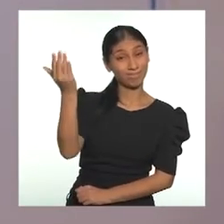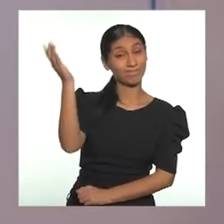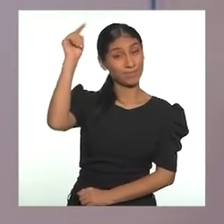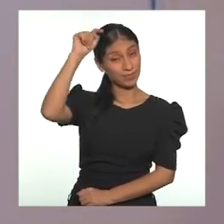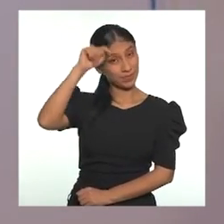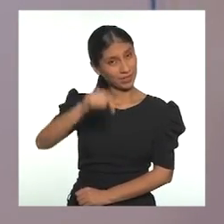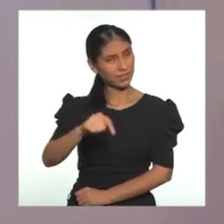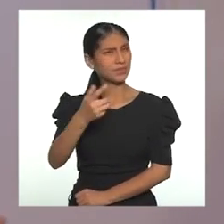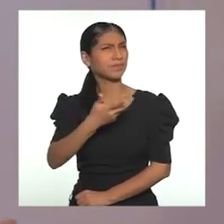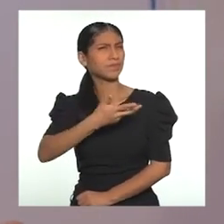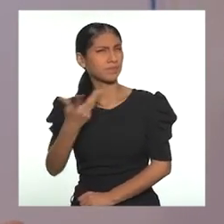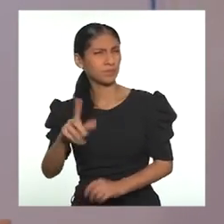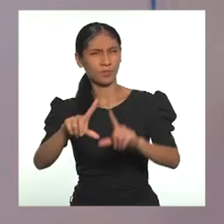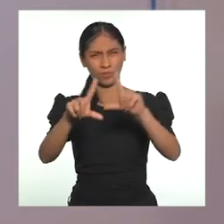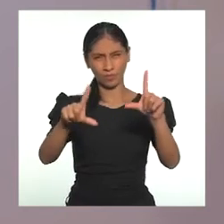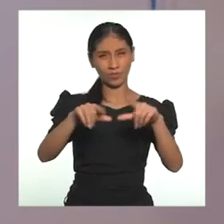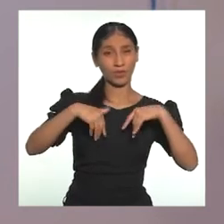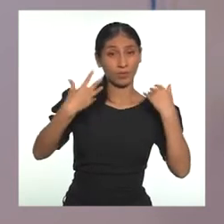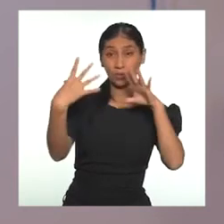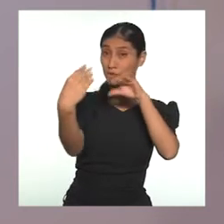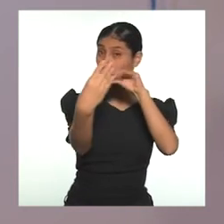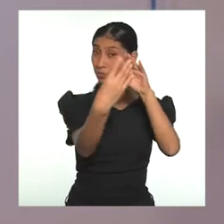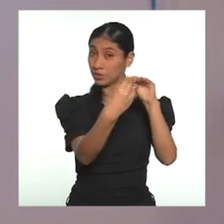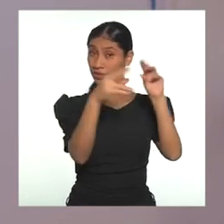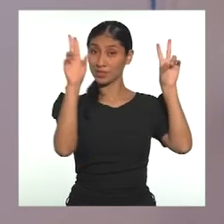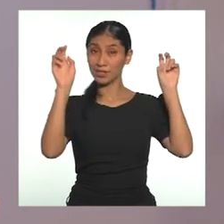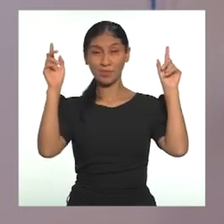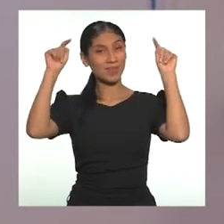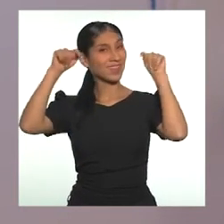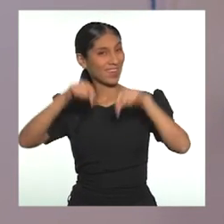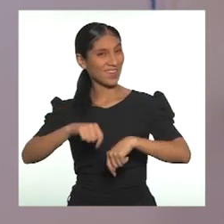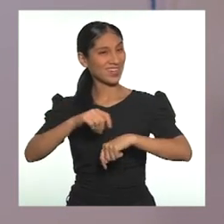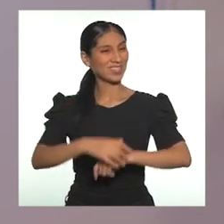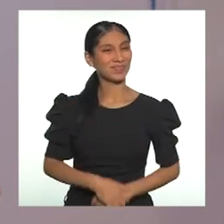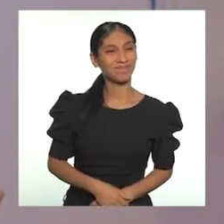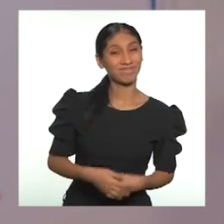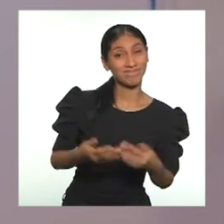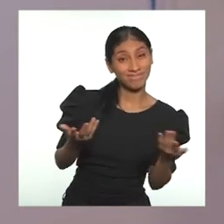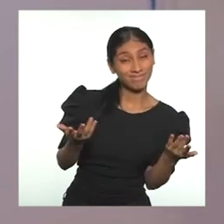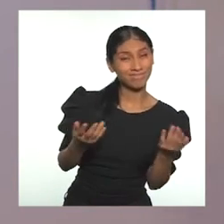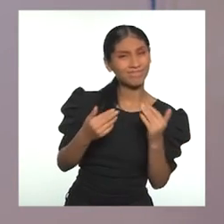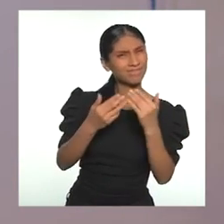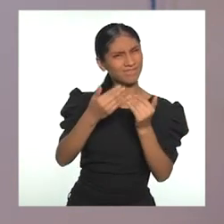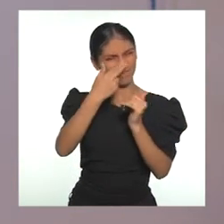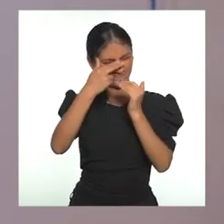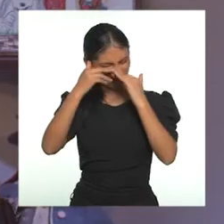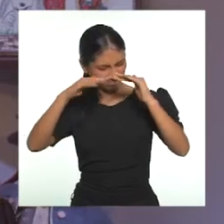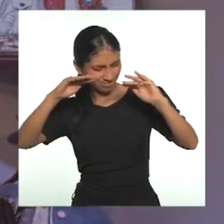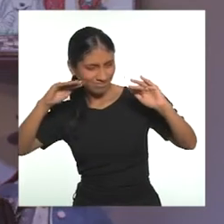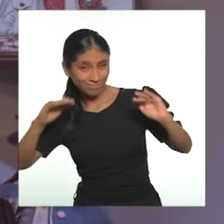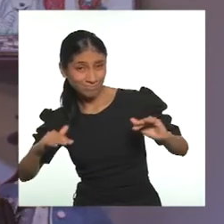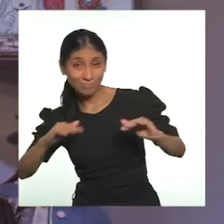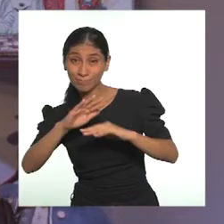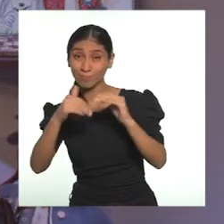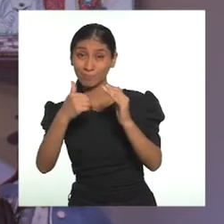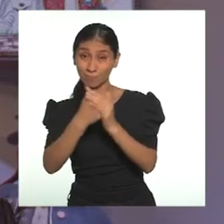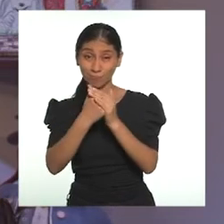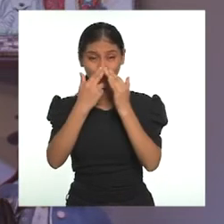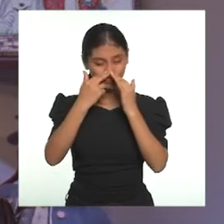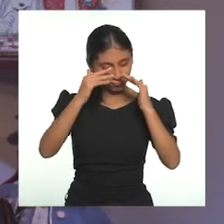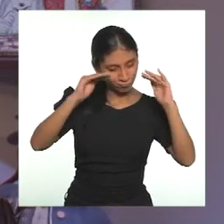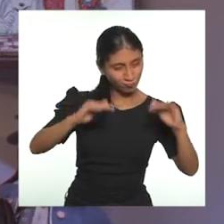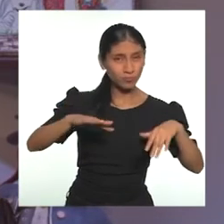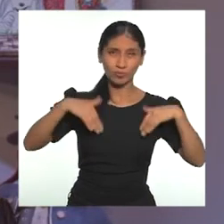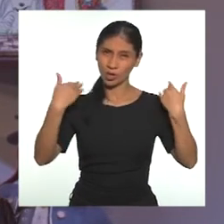Adultos en casa, este es un espacio en el que podemos conversar sobre los temas que hemos tratado en el programa. Desde pequeños, las niñas y